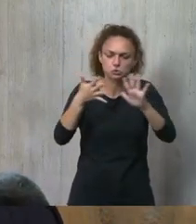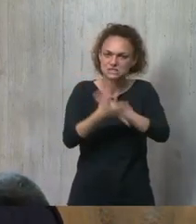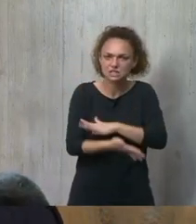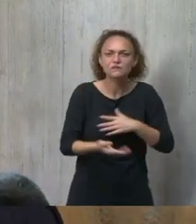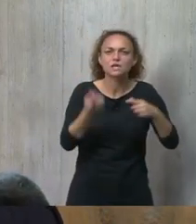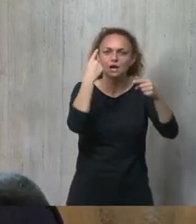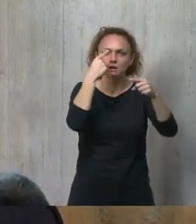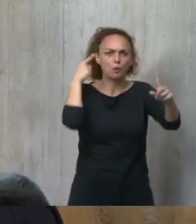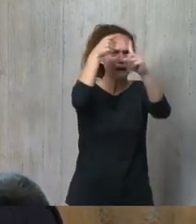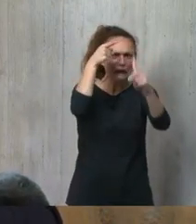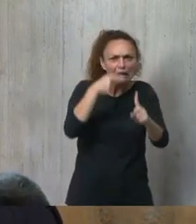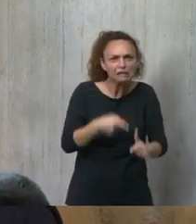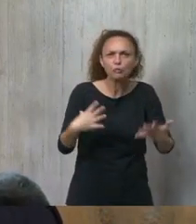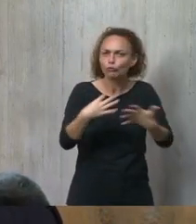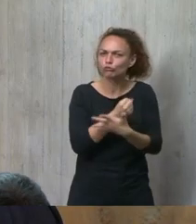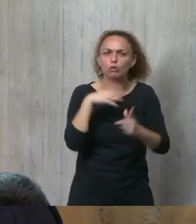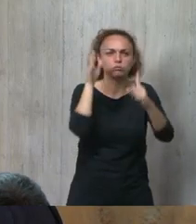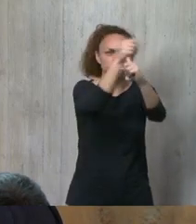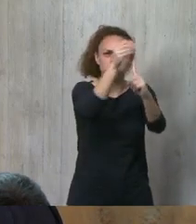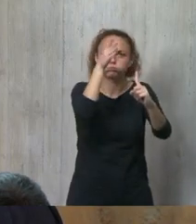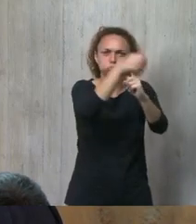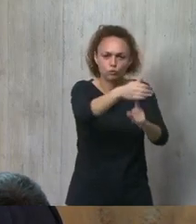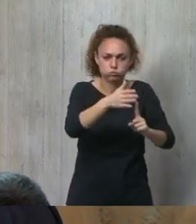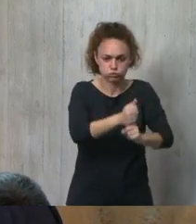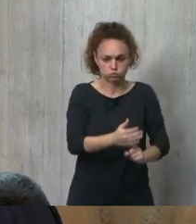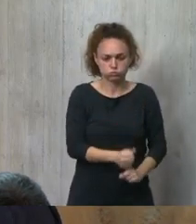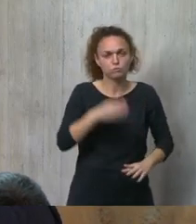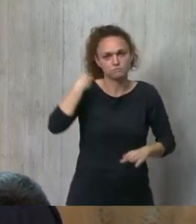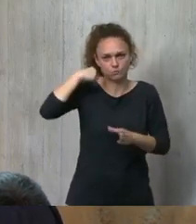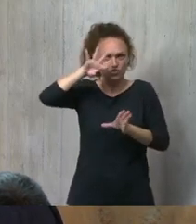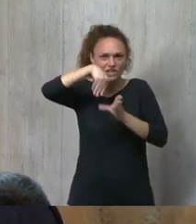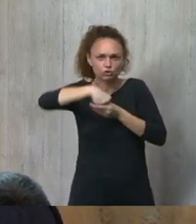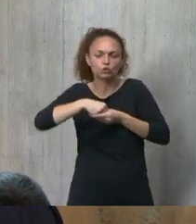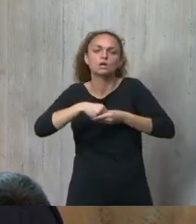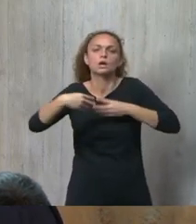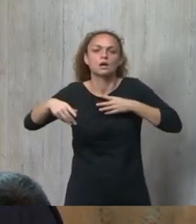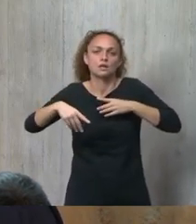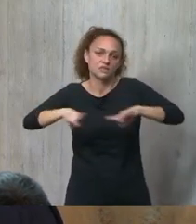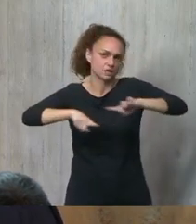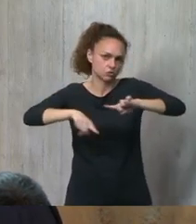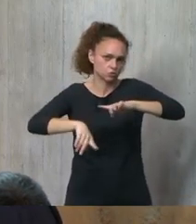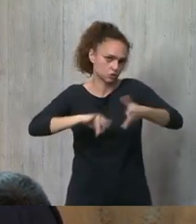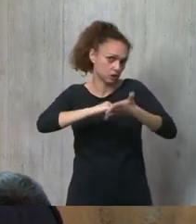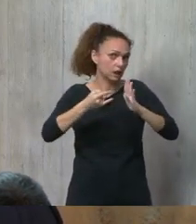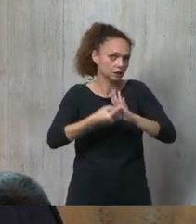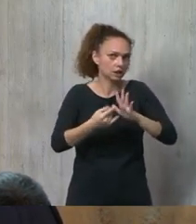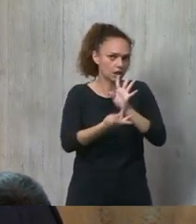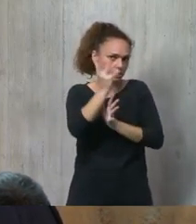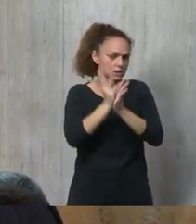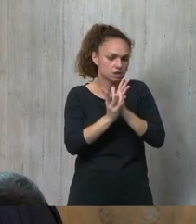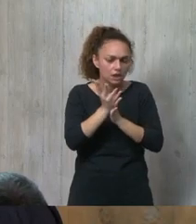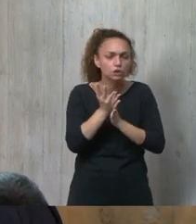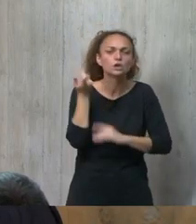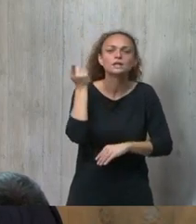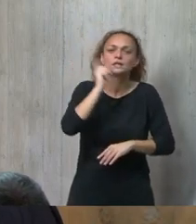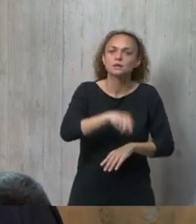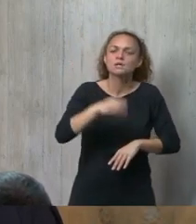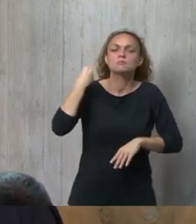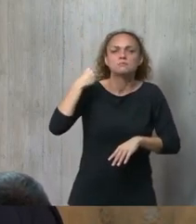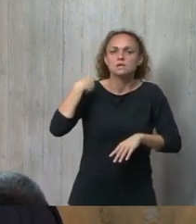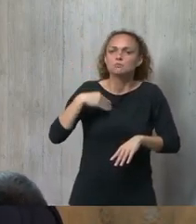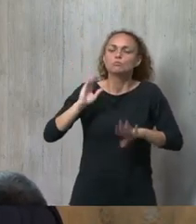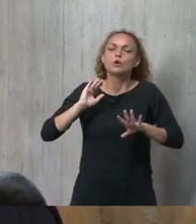previsiones establecidas desde la Dirección Técnica del Incendio. Y también el apoyo, diríamos, logístico que se ha